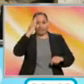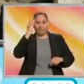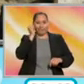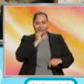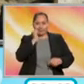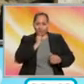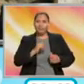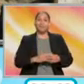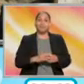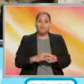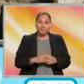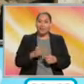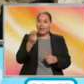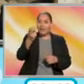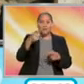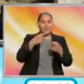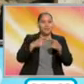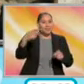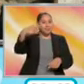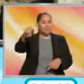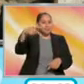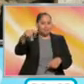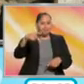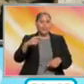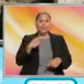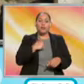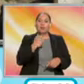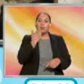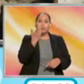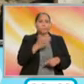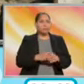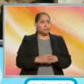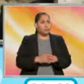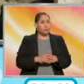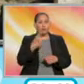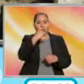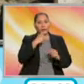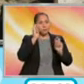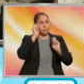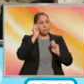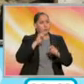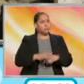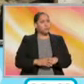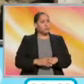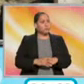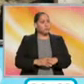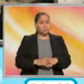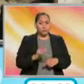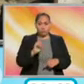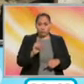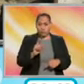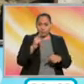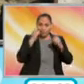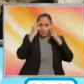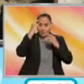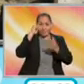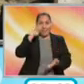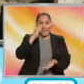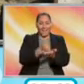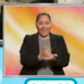Un rasgo distintivo y que además nosotros buscamos hacerlo cuando queremos mostrar una situación específica, ¿no? Y no lo dejó como una